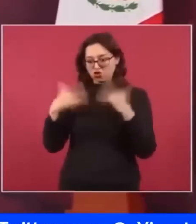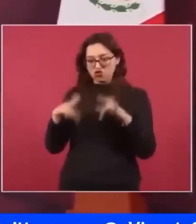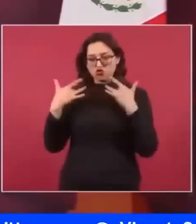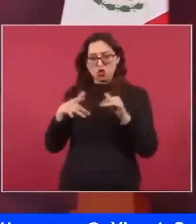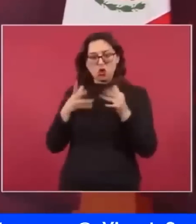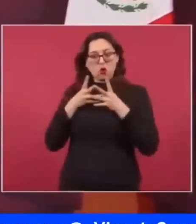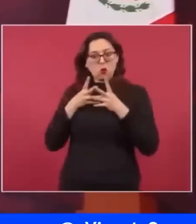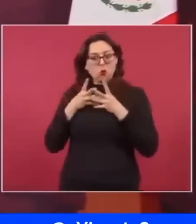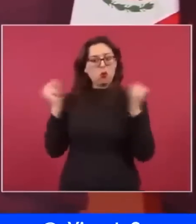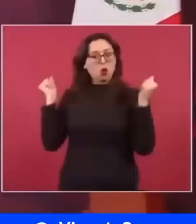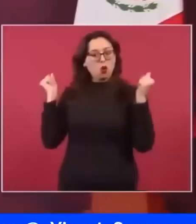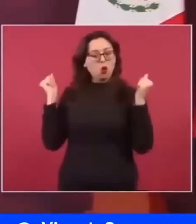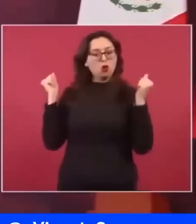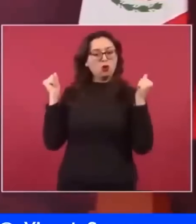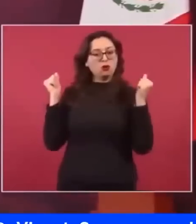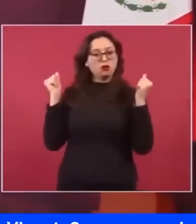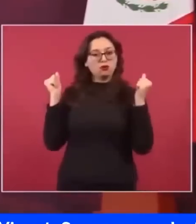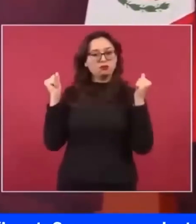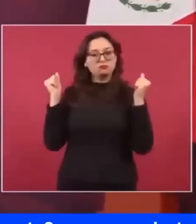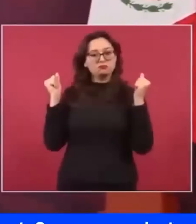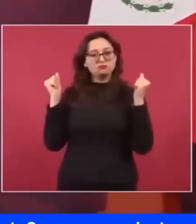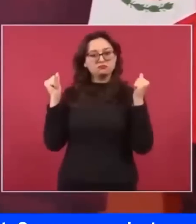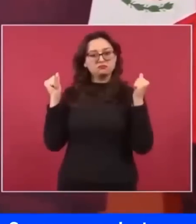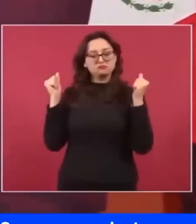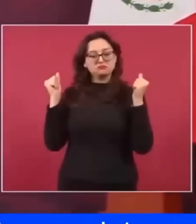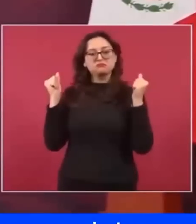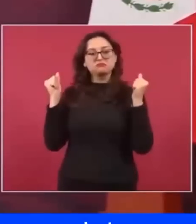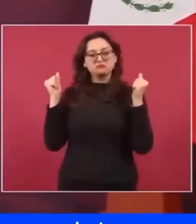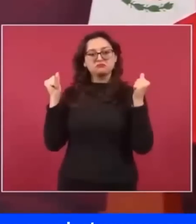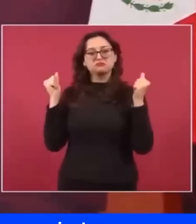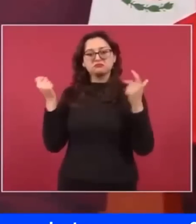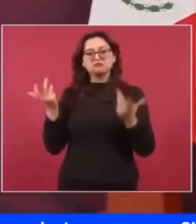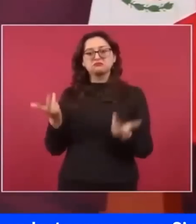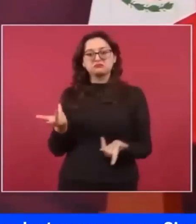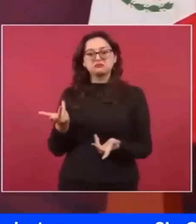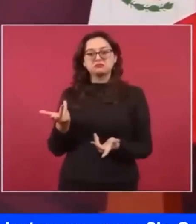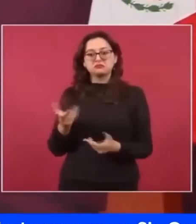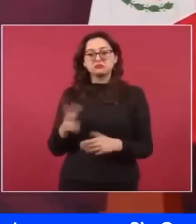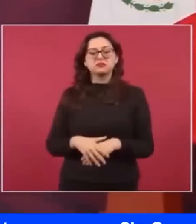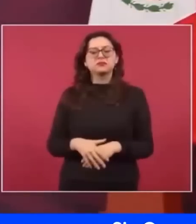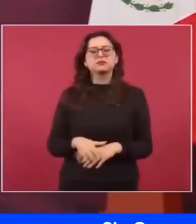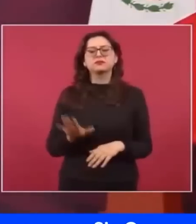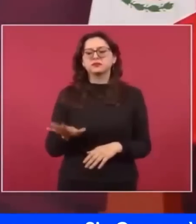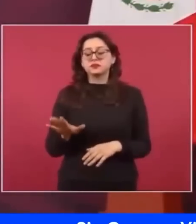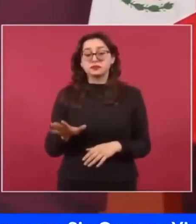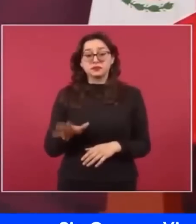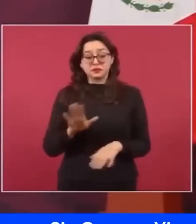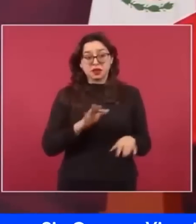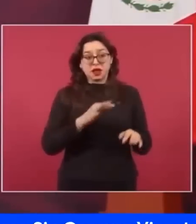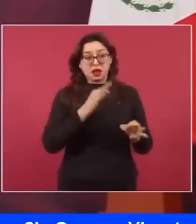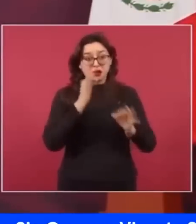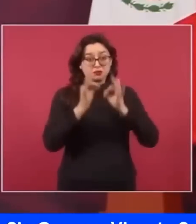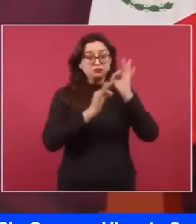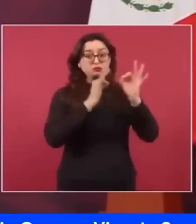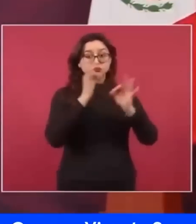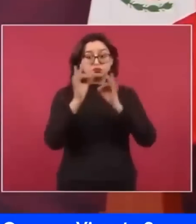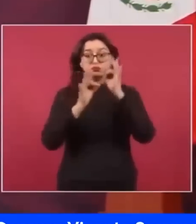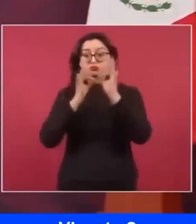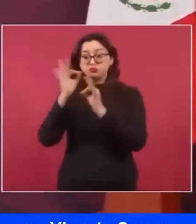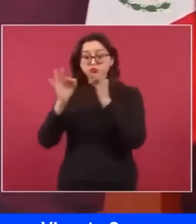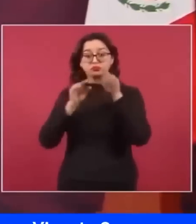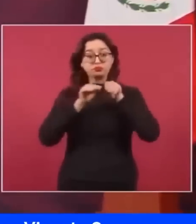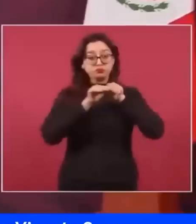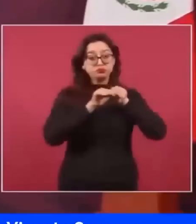un químico, como analgésico, y empiezan a decir, en Estados